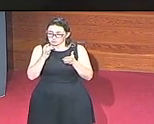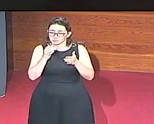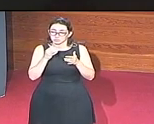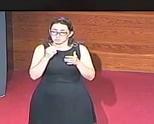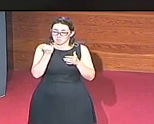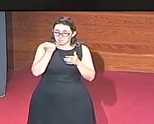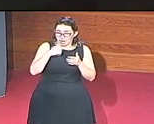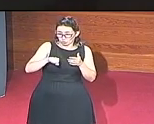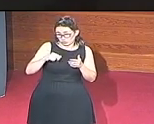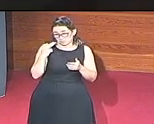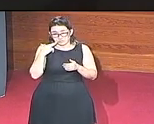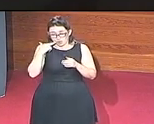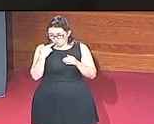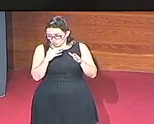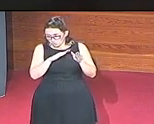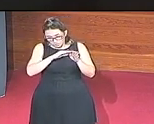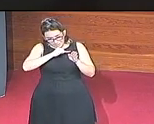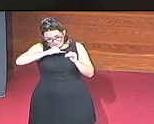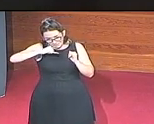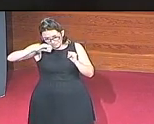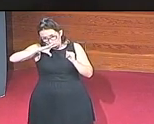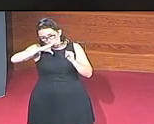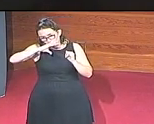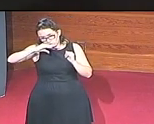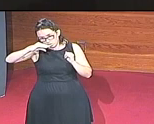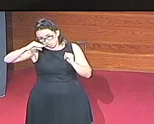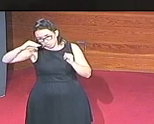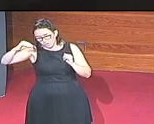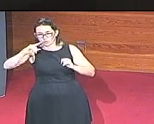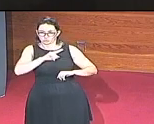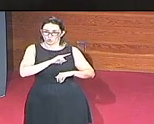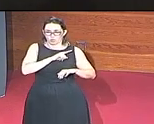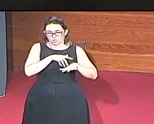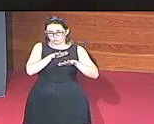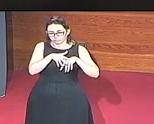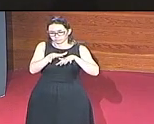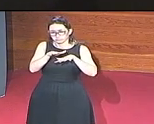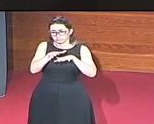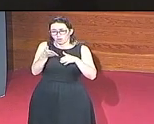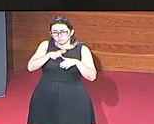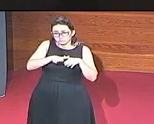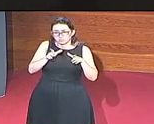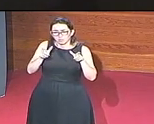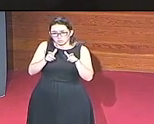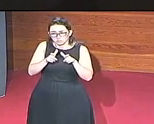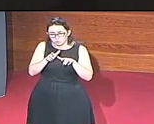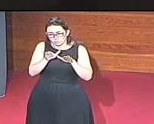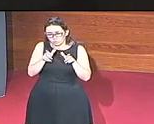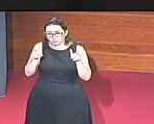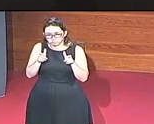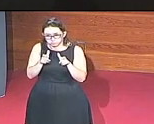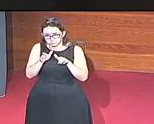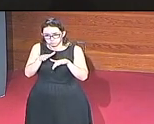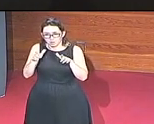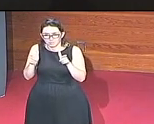disminuyendo -se a medida que llega a rusia es la cantidad es el volumen de soldados que van muriendo a medida que se acercan a moscú se acercan